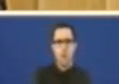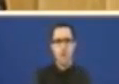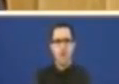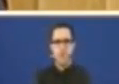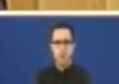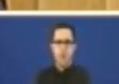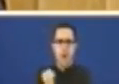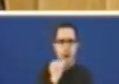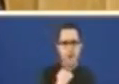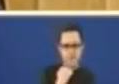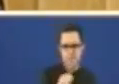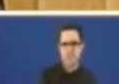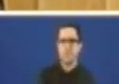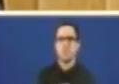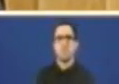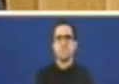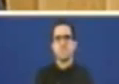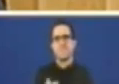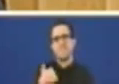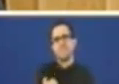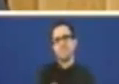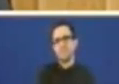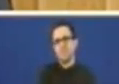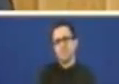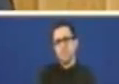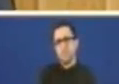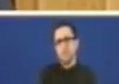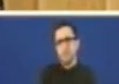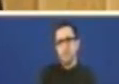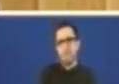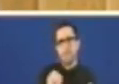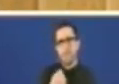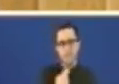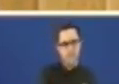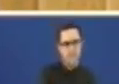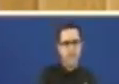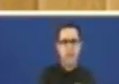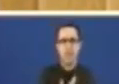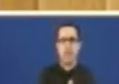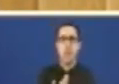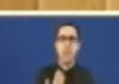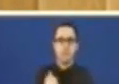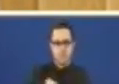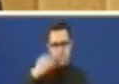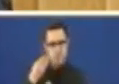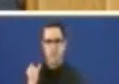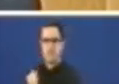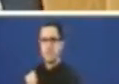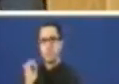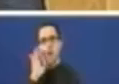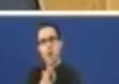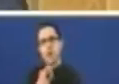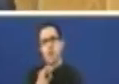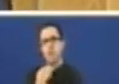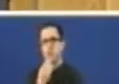unhas prácticas de comercialización diante das que nos pensamos, seguimos pensando que o Instituto Galego de Consumo algo ten que dicir. Algo